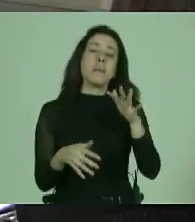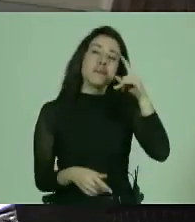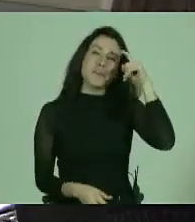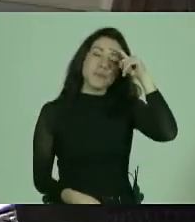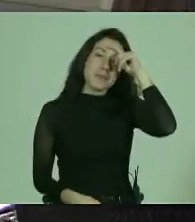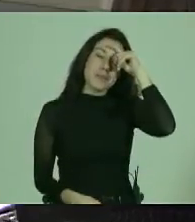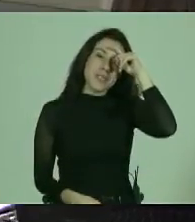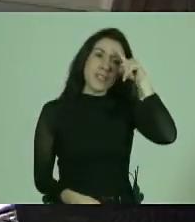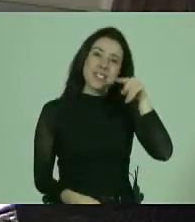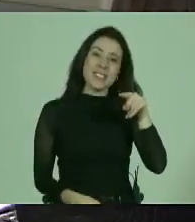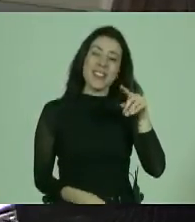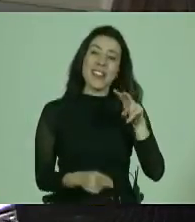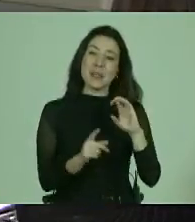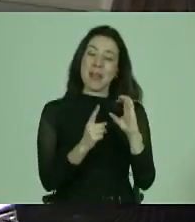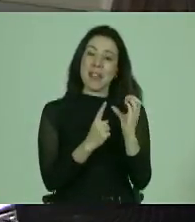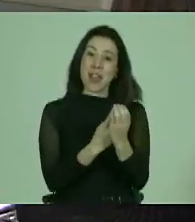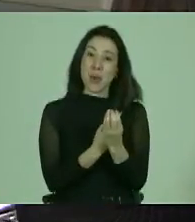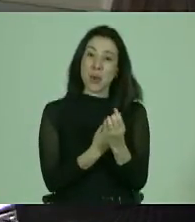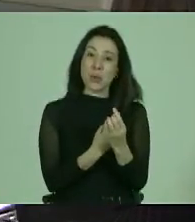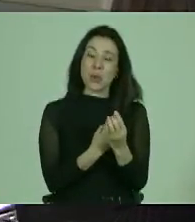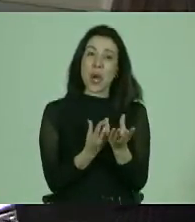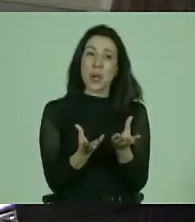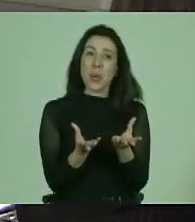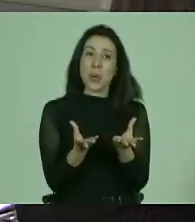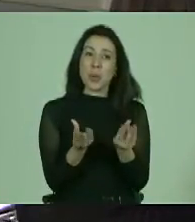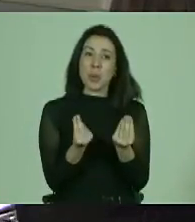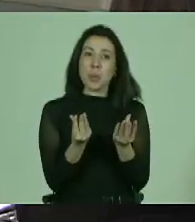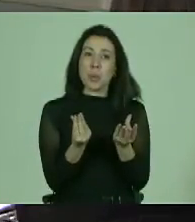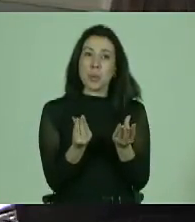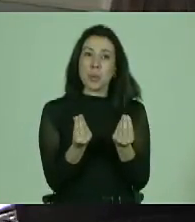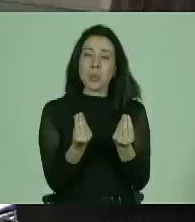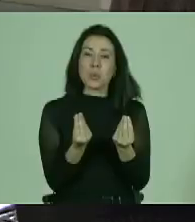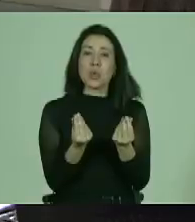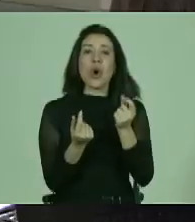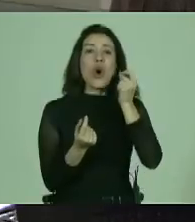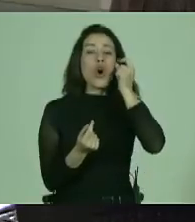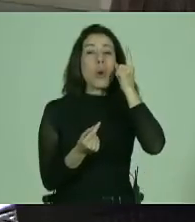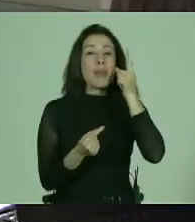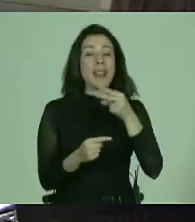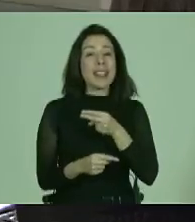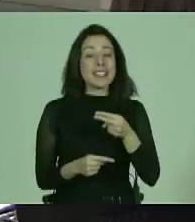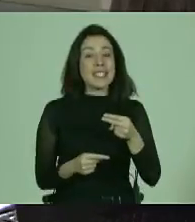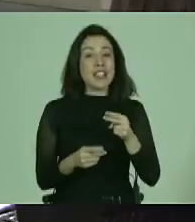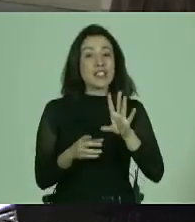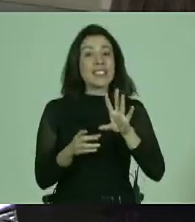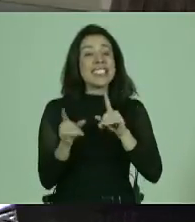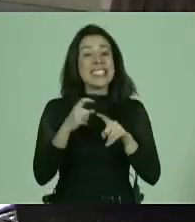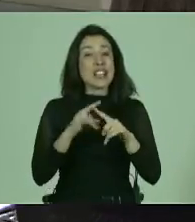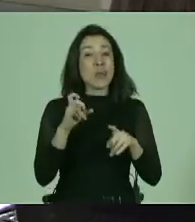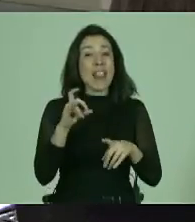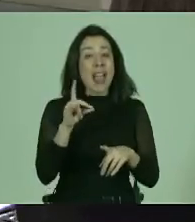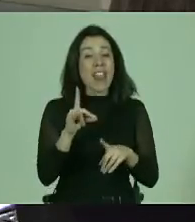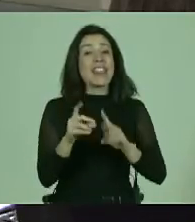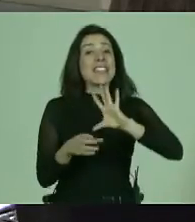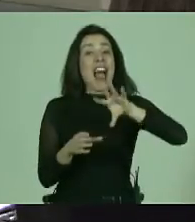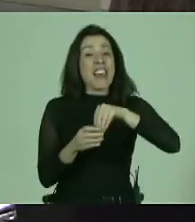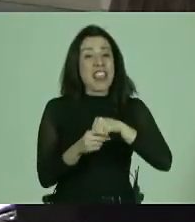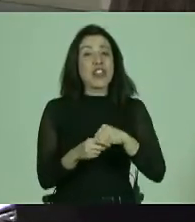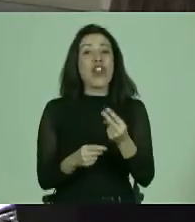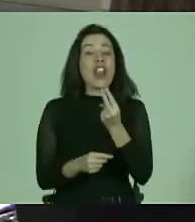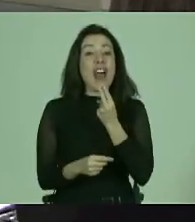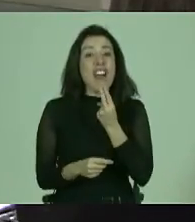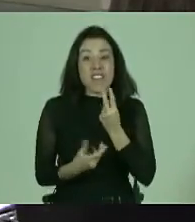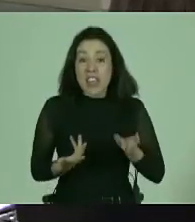viniendo de la cultura de que venimos en muchos casos entender que la sexualidad forma parte de la vida punto